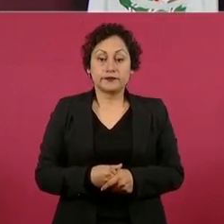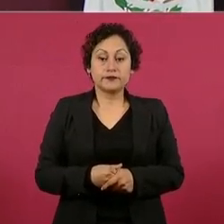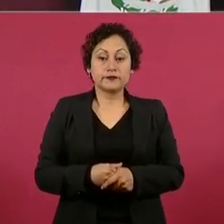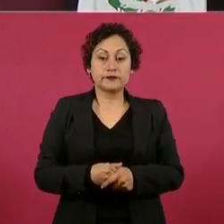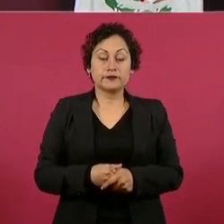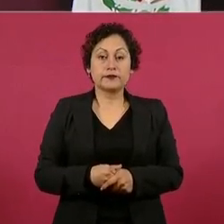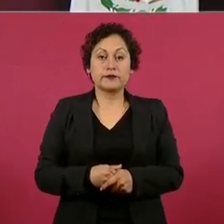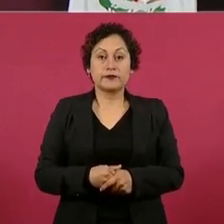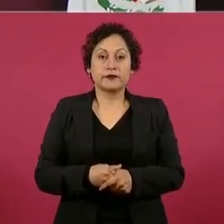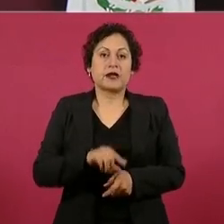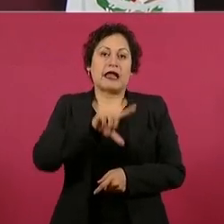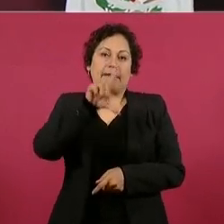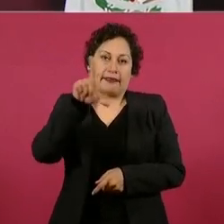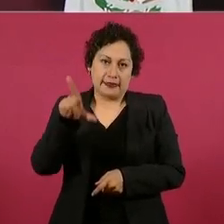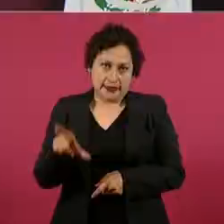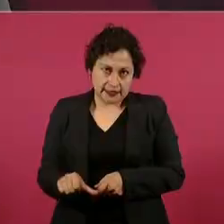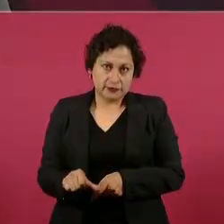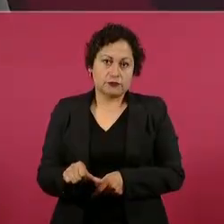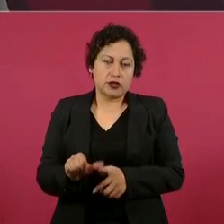las carreteras.